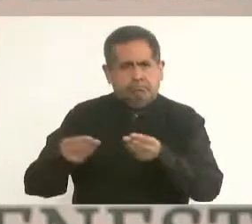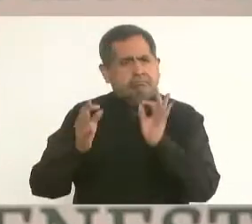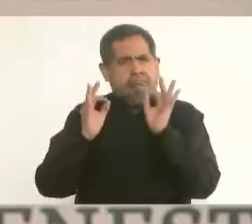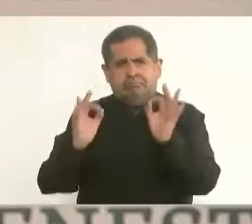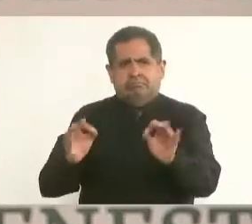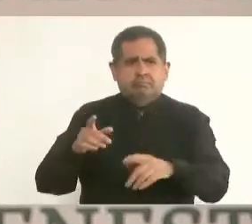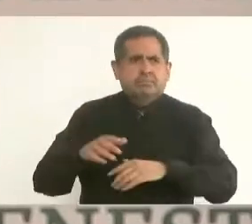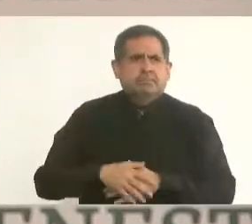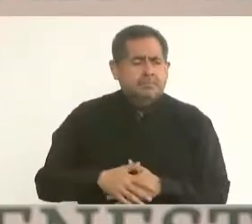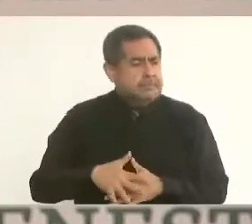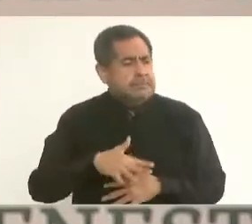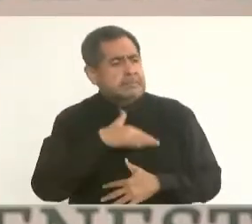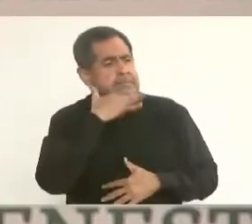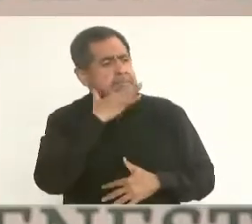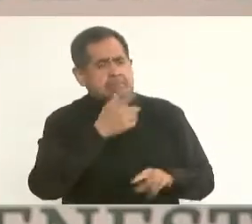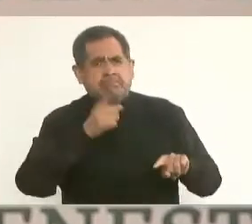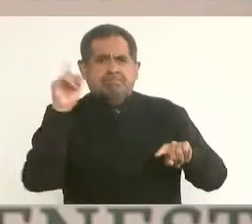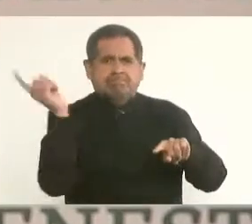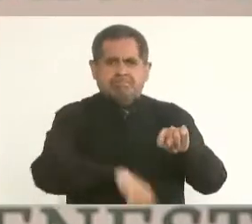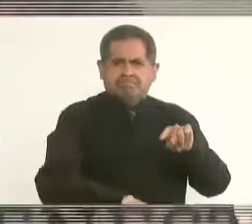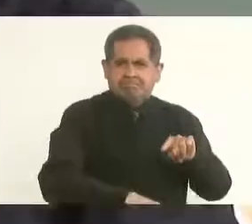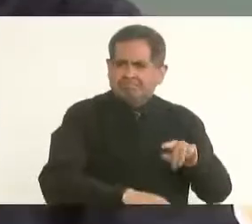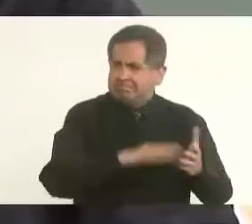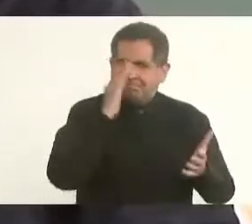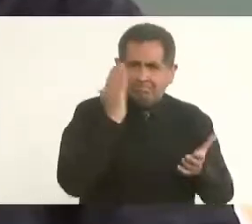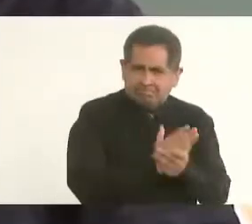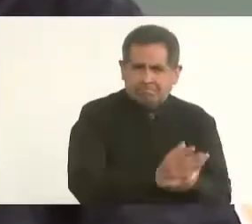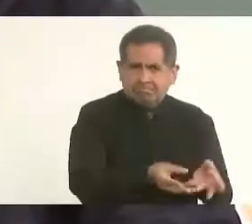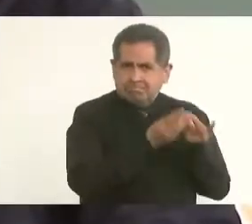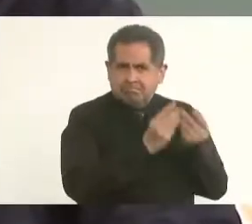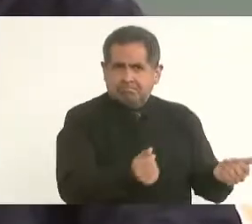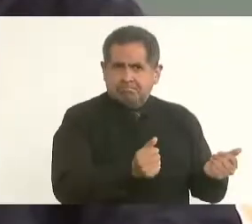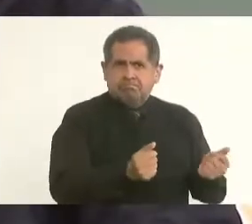Vamos a acabar con la corrupción como se está haciendo.